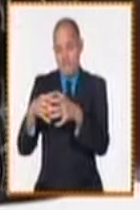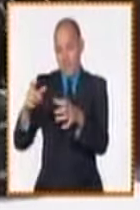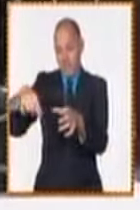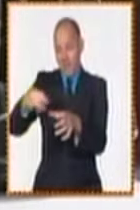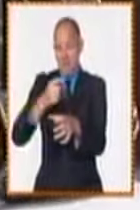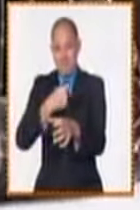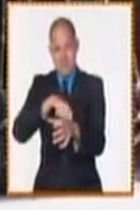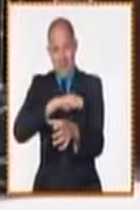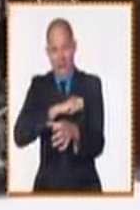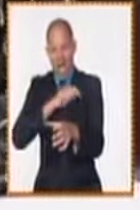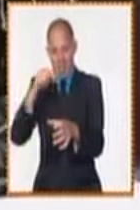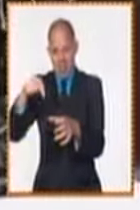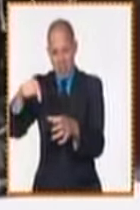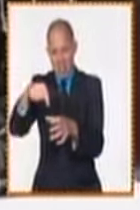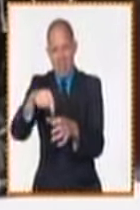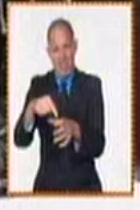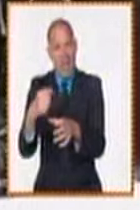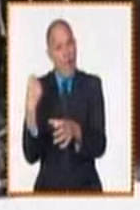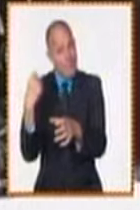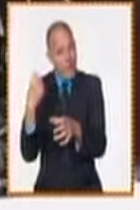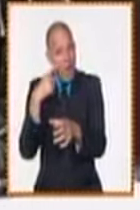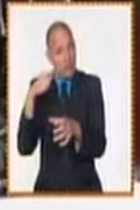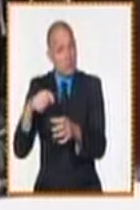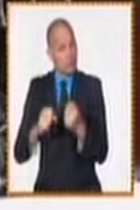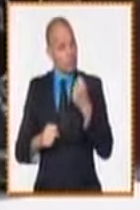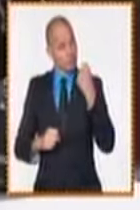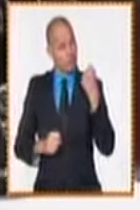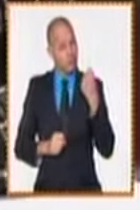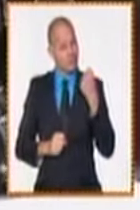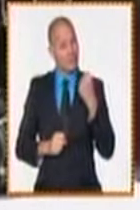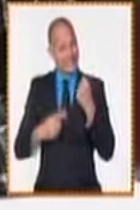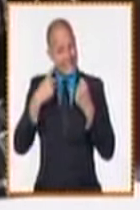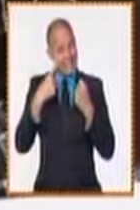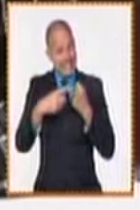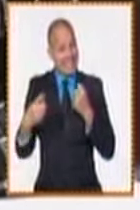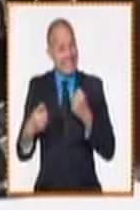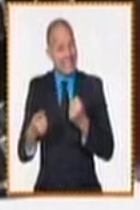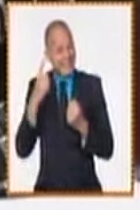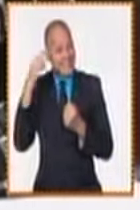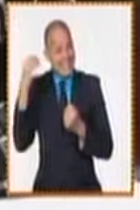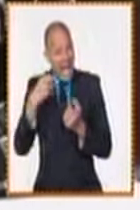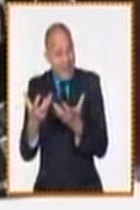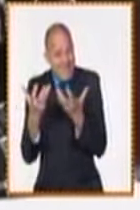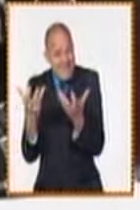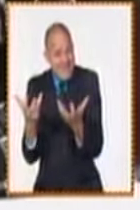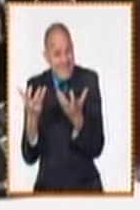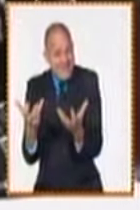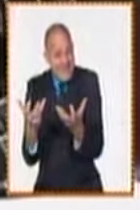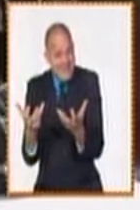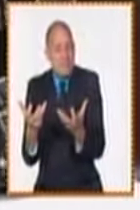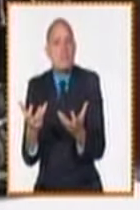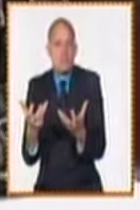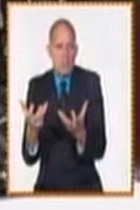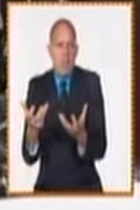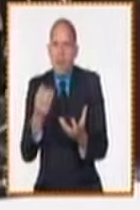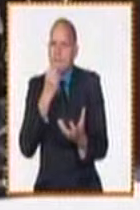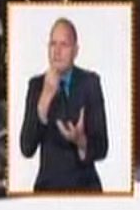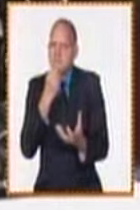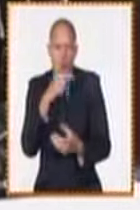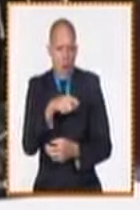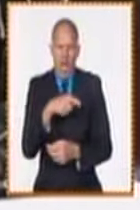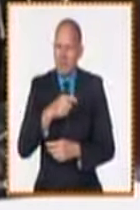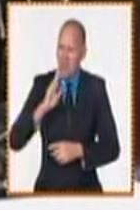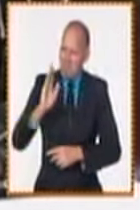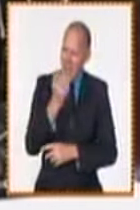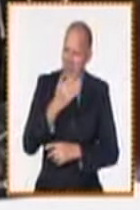que contaba con fuerzas auxiliares relacionadas con las milicias de color, sobre todo, y los bomberos de la